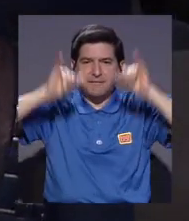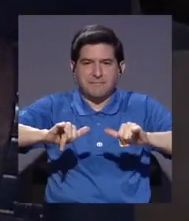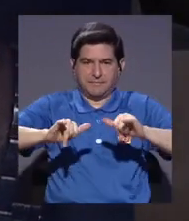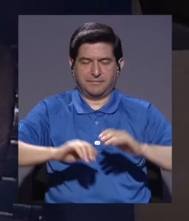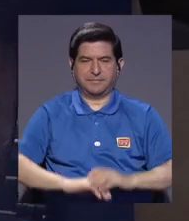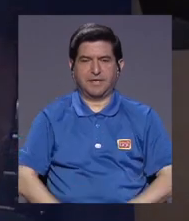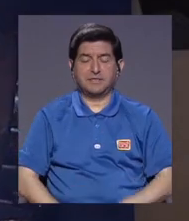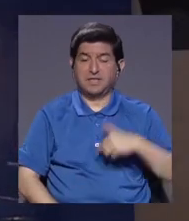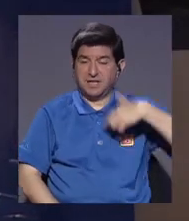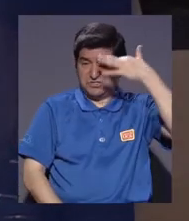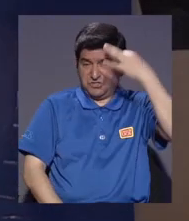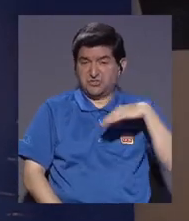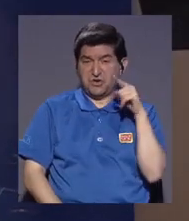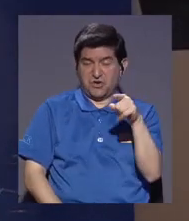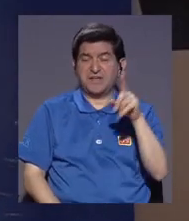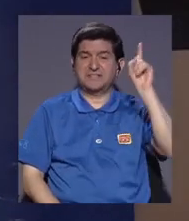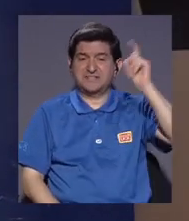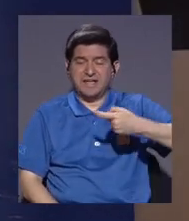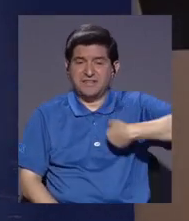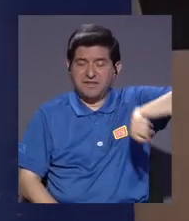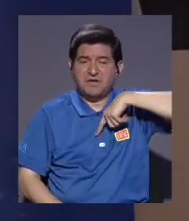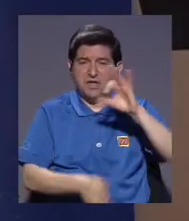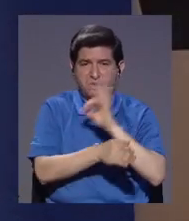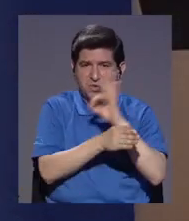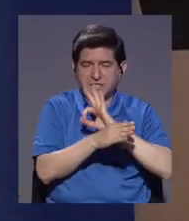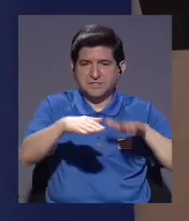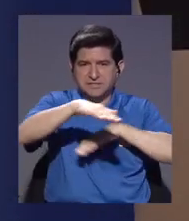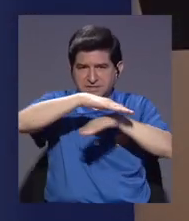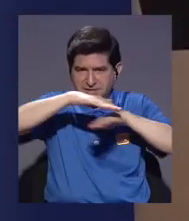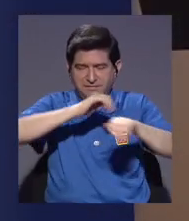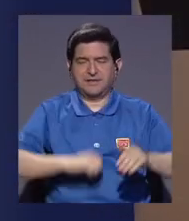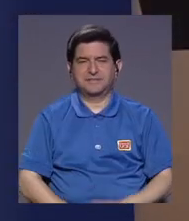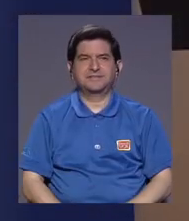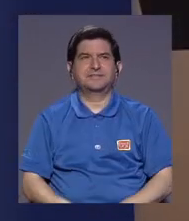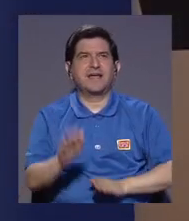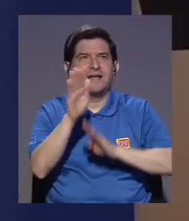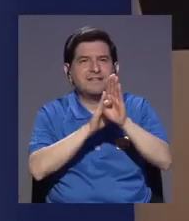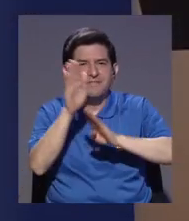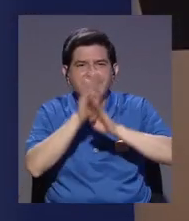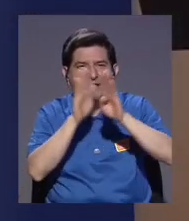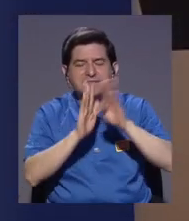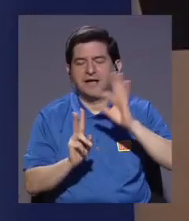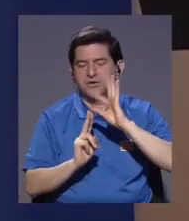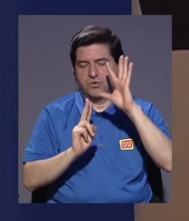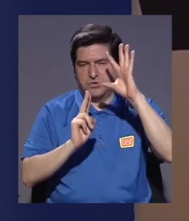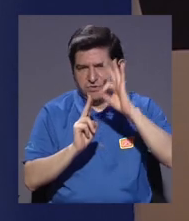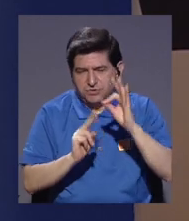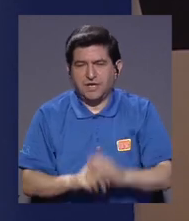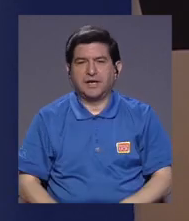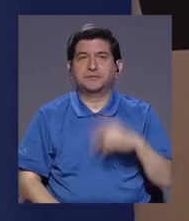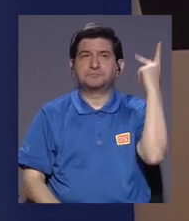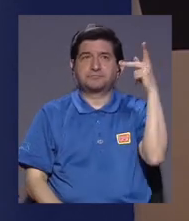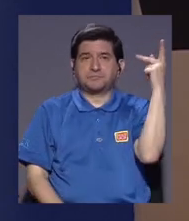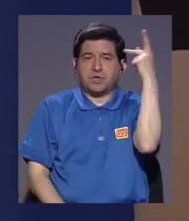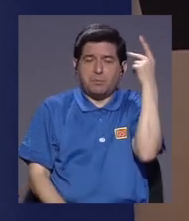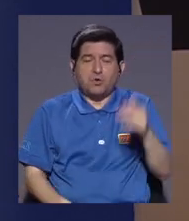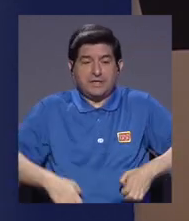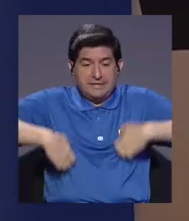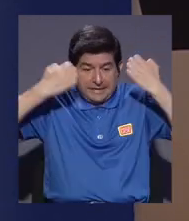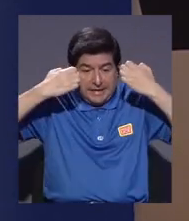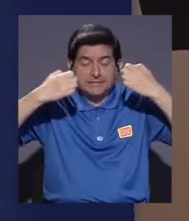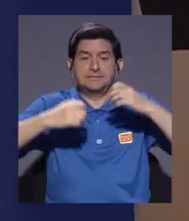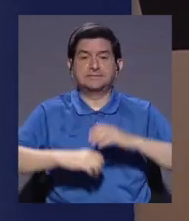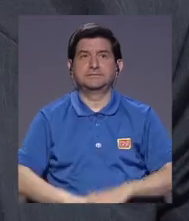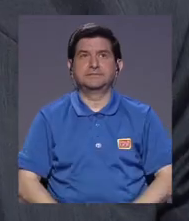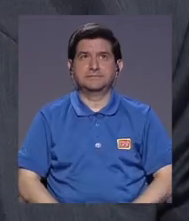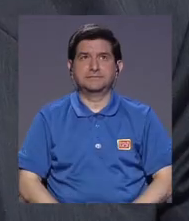ambiente creo que esa debe ser nuestra función básica desarrollar alternativas a las políticas